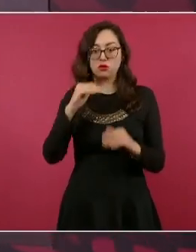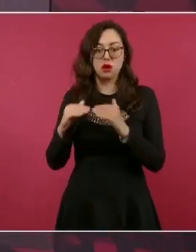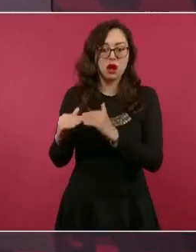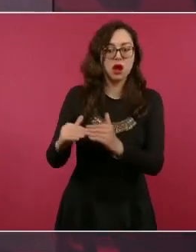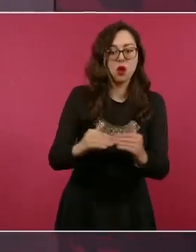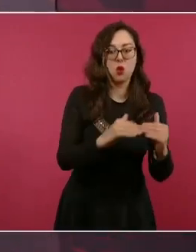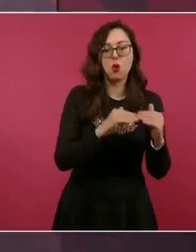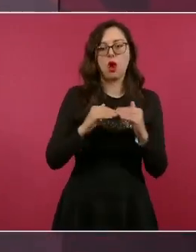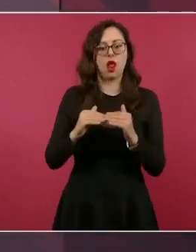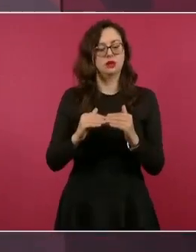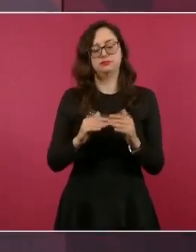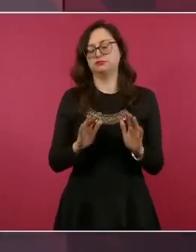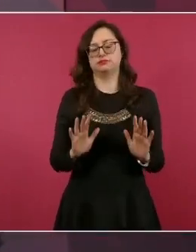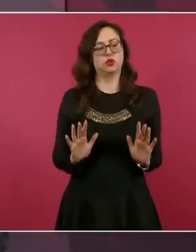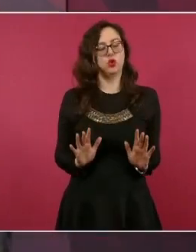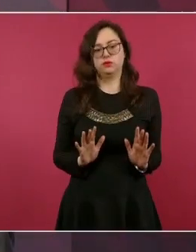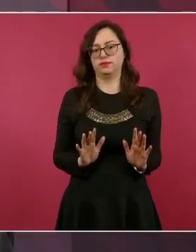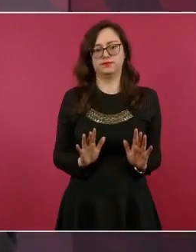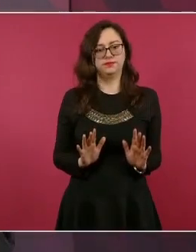Menos los gobiernos democráticos.